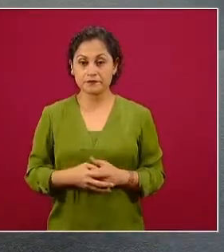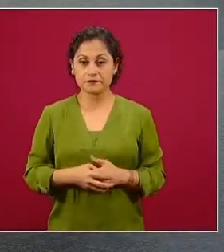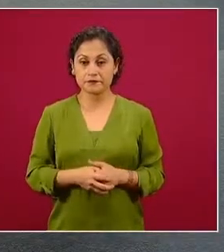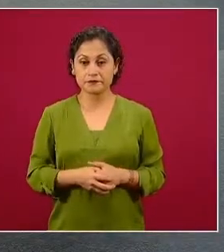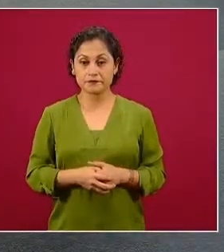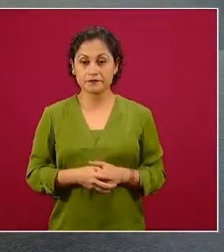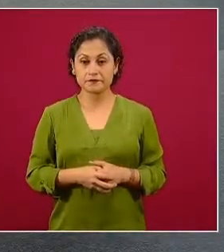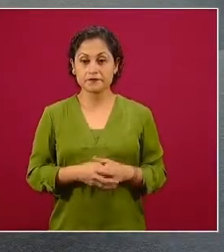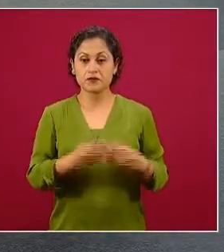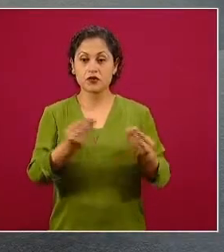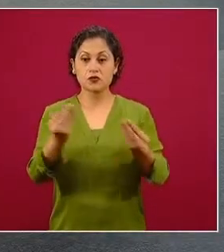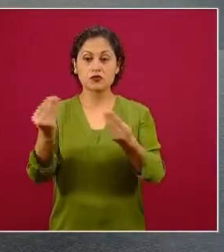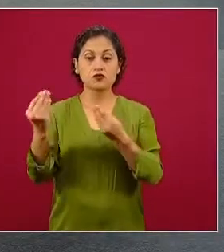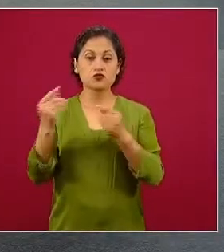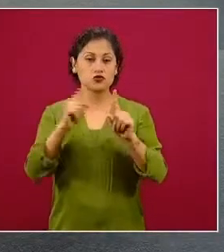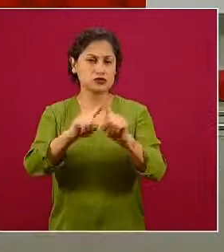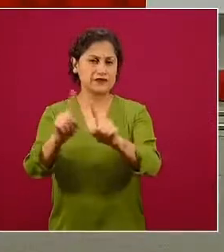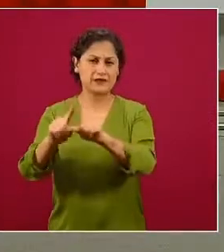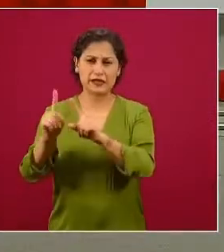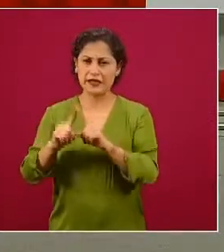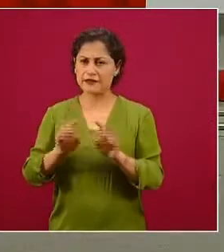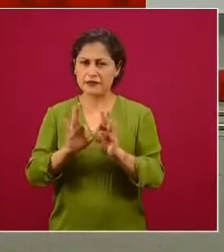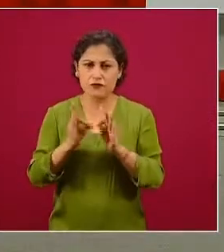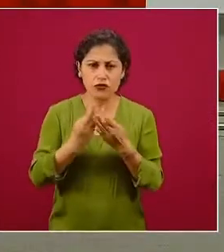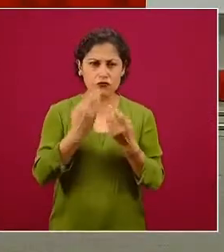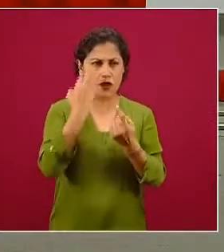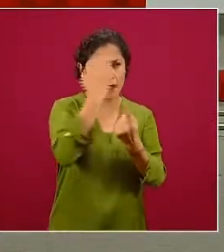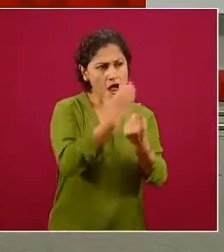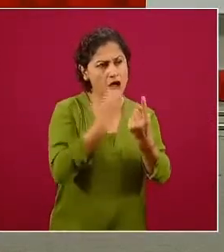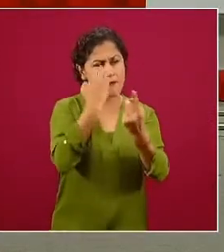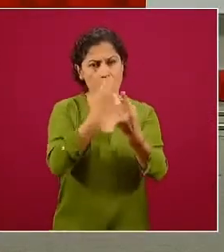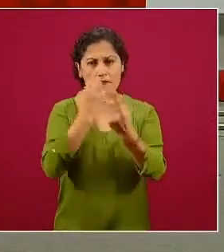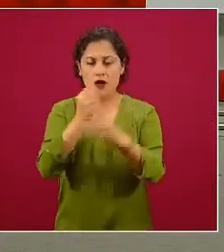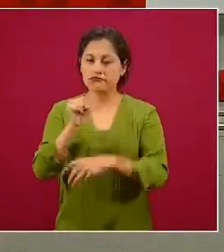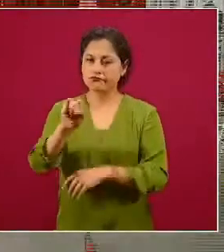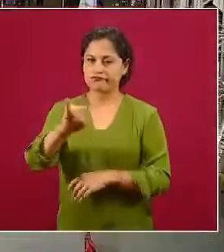Hay muchos mecanismos de supervisión, ¿sí?